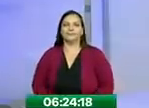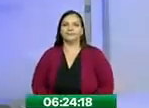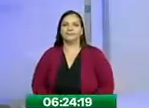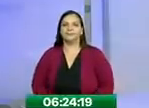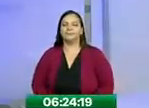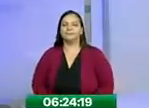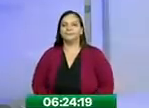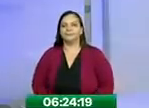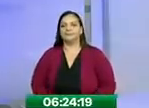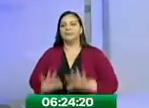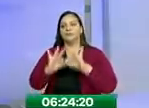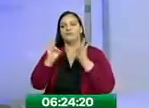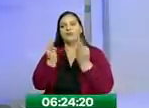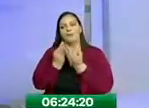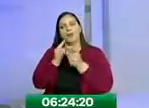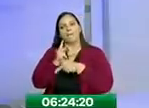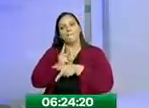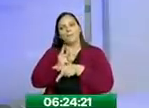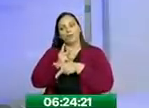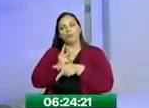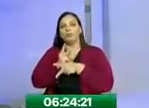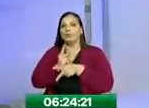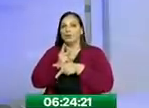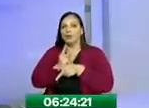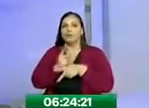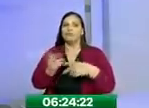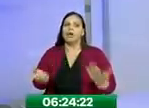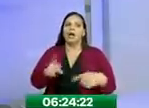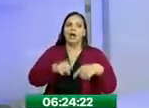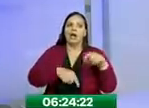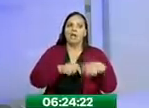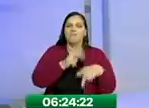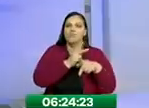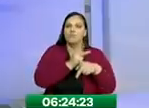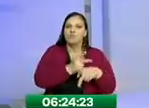mundo. Me dice mi querido productor para ver